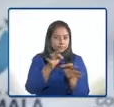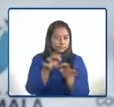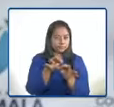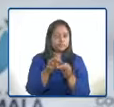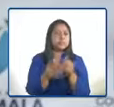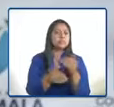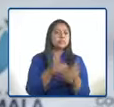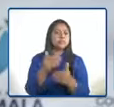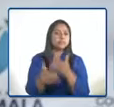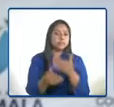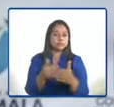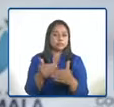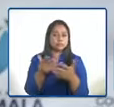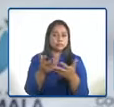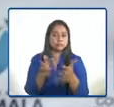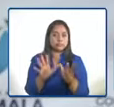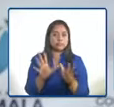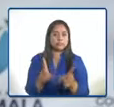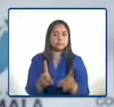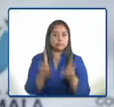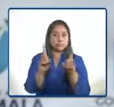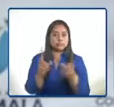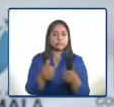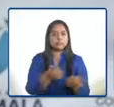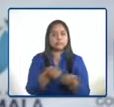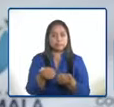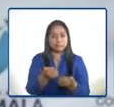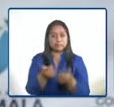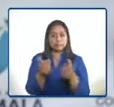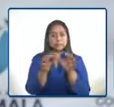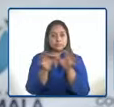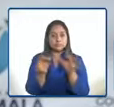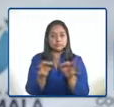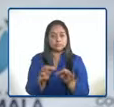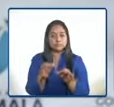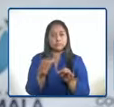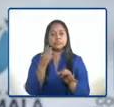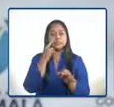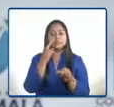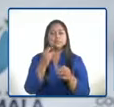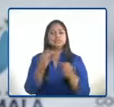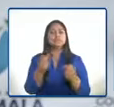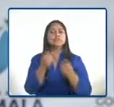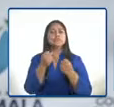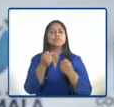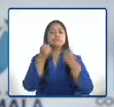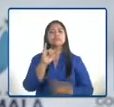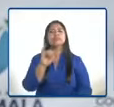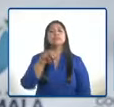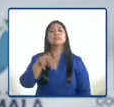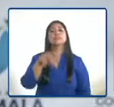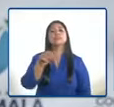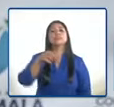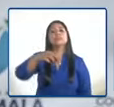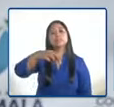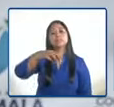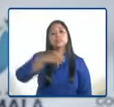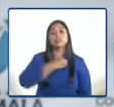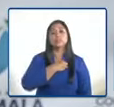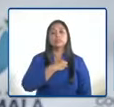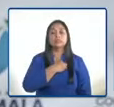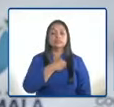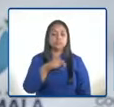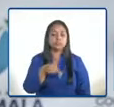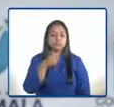proceso permanente de desarrollo administrativo y de fortalecimiento institucional que el INAP ahora busca con este